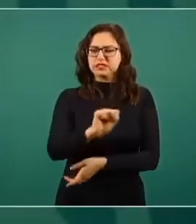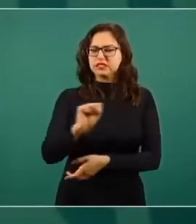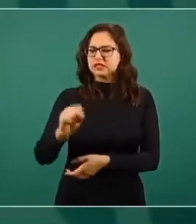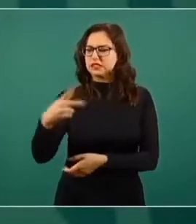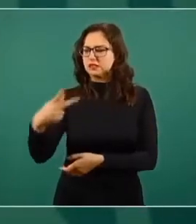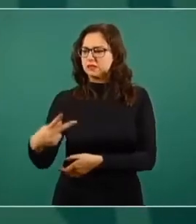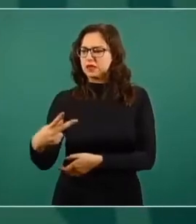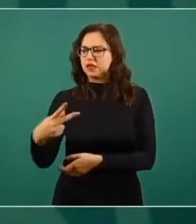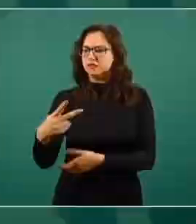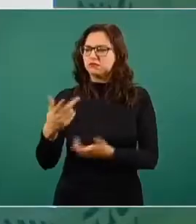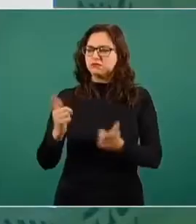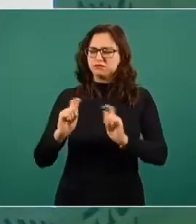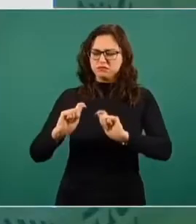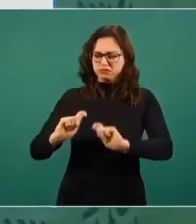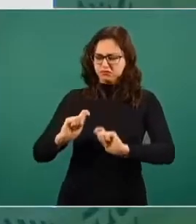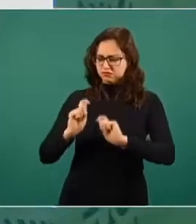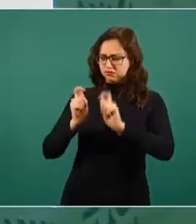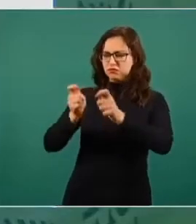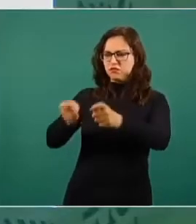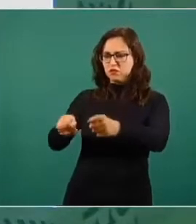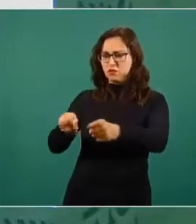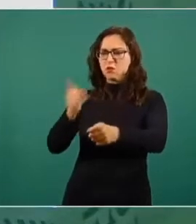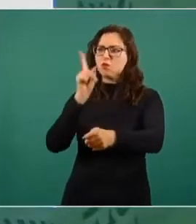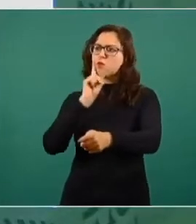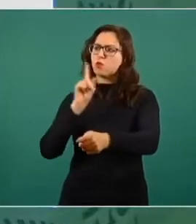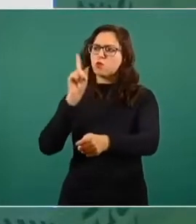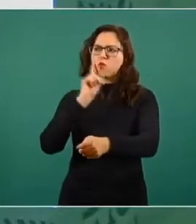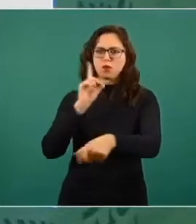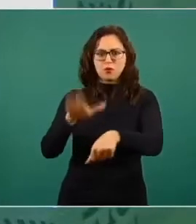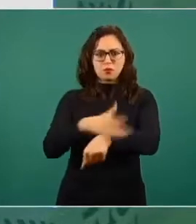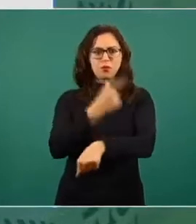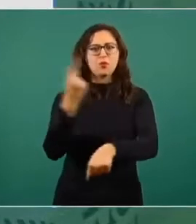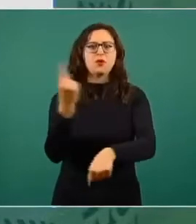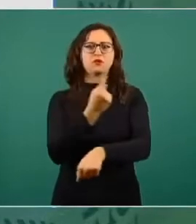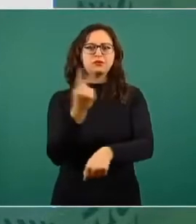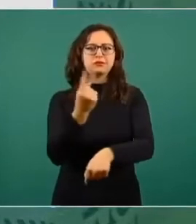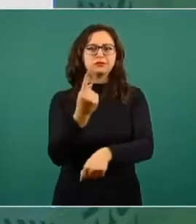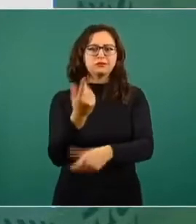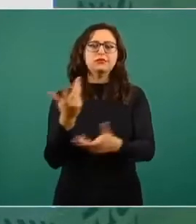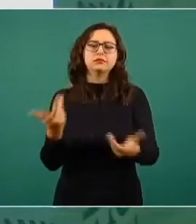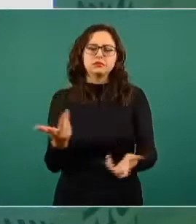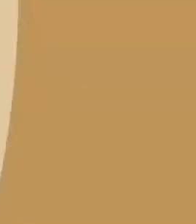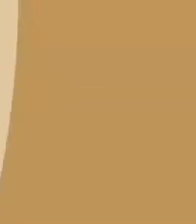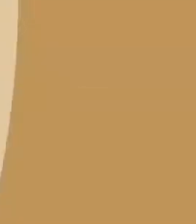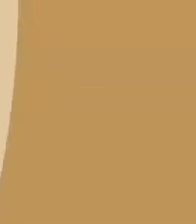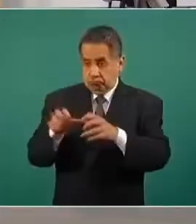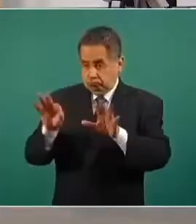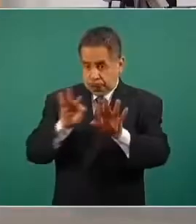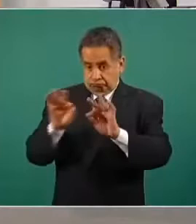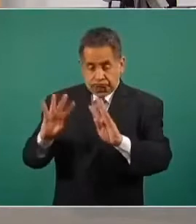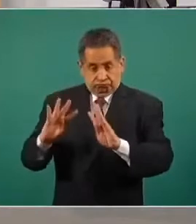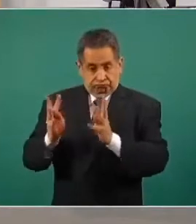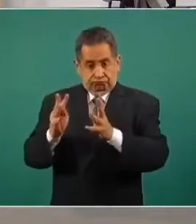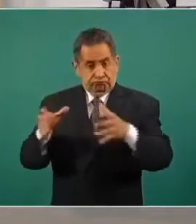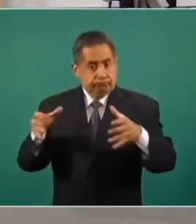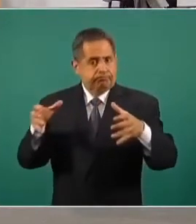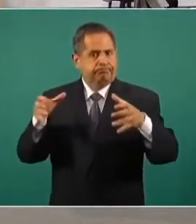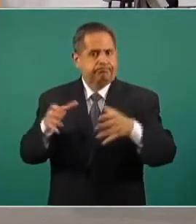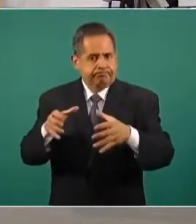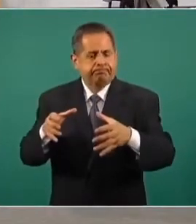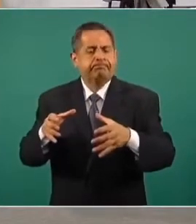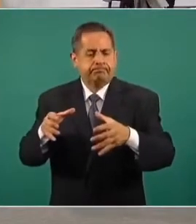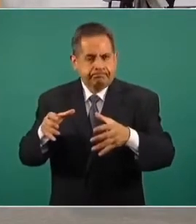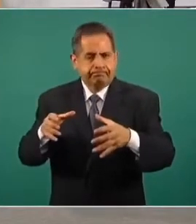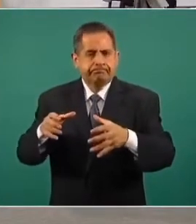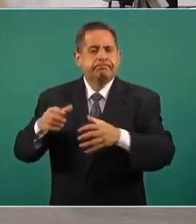manera decidida en la atención a la violencia contra las mujeres. Por su parte, la secretaria